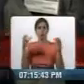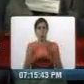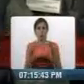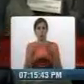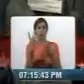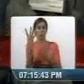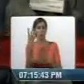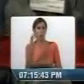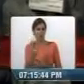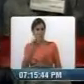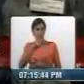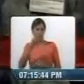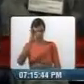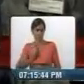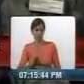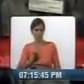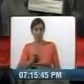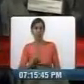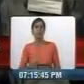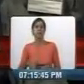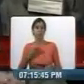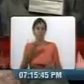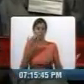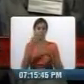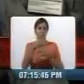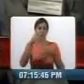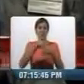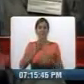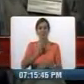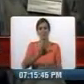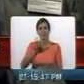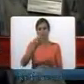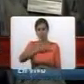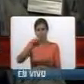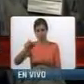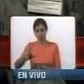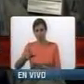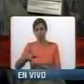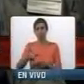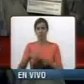40 lograron votar 35 personas.